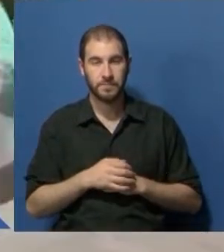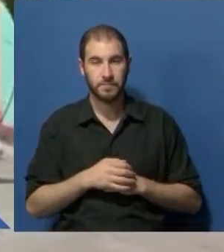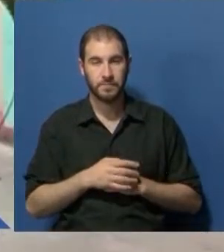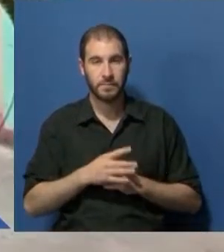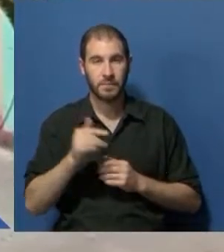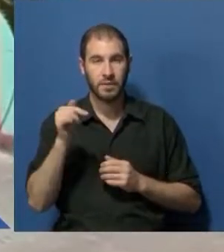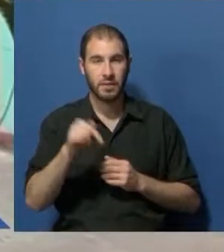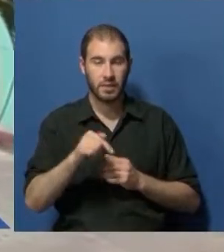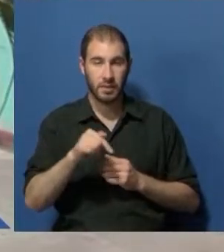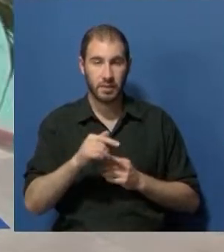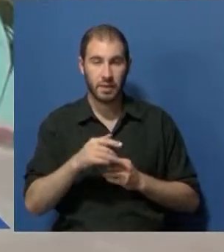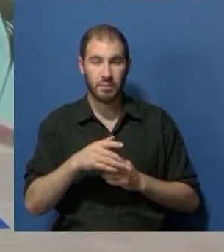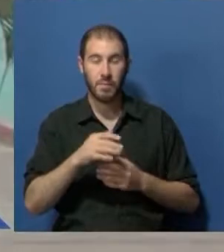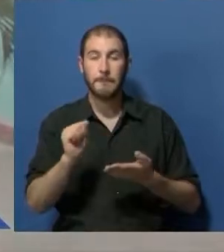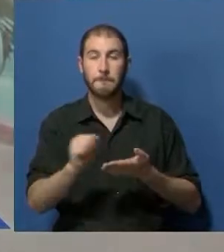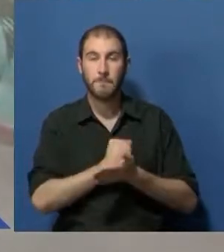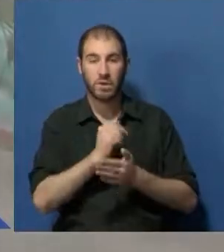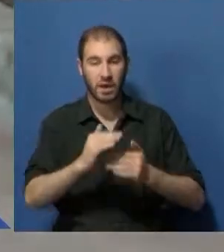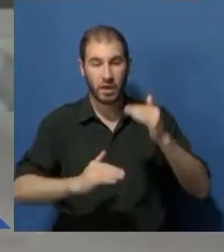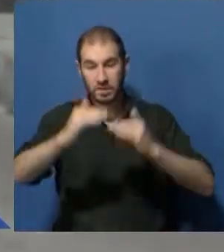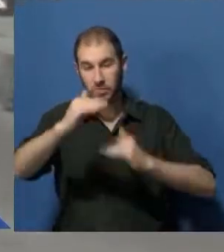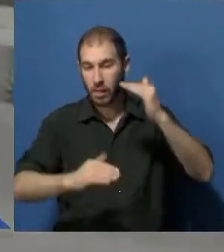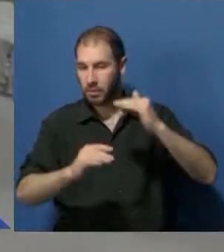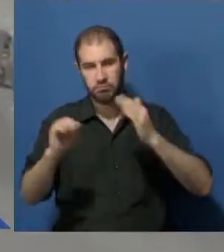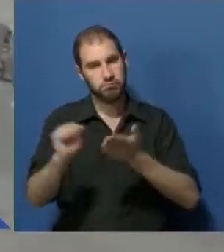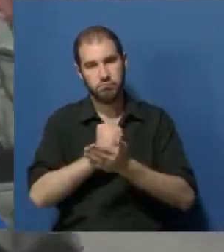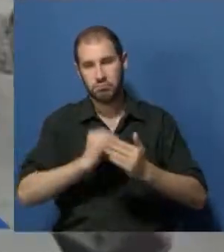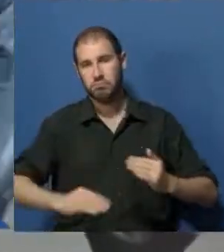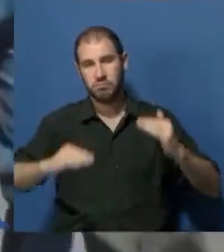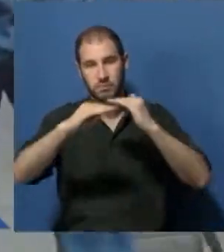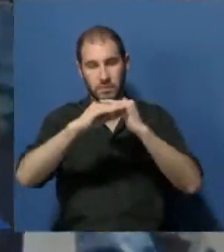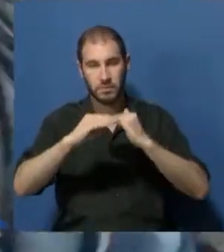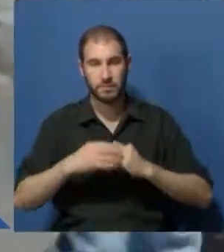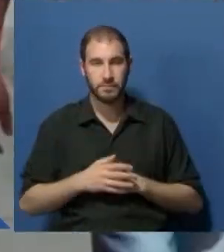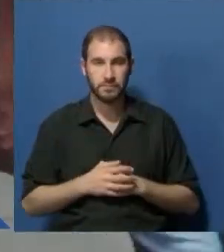tratando de aniquilar la desigualdad, tratando de